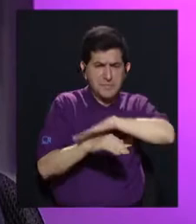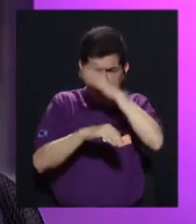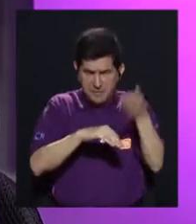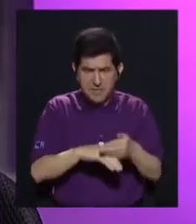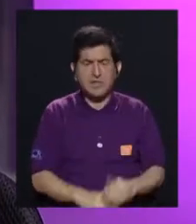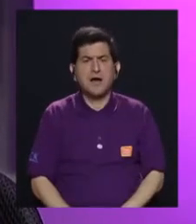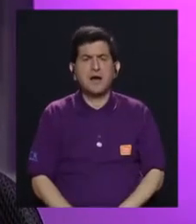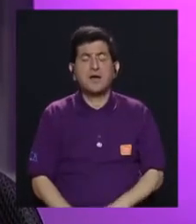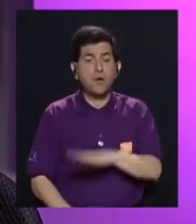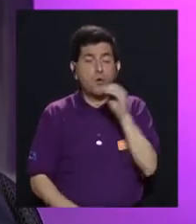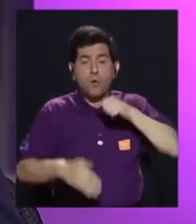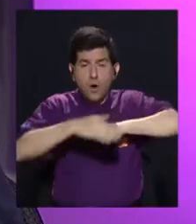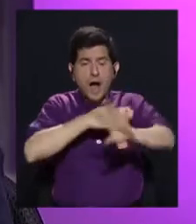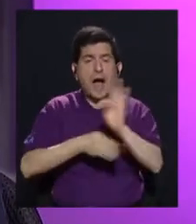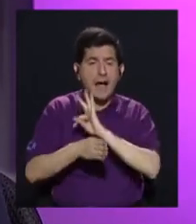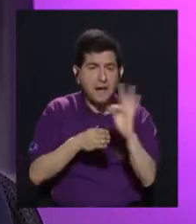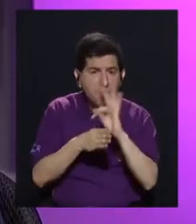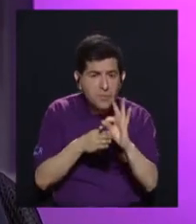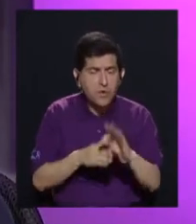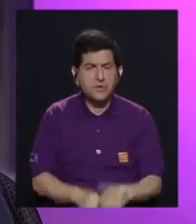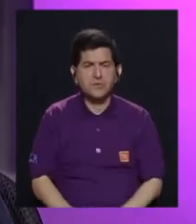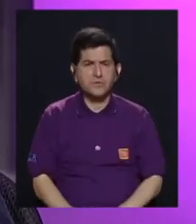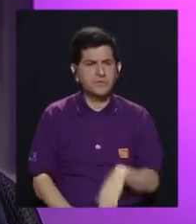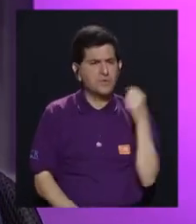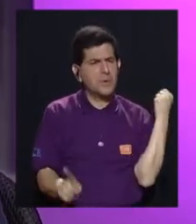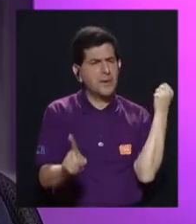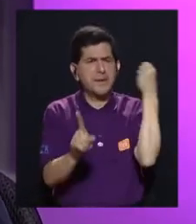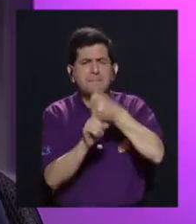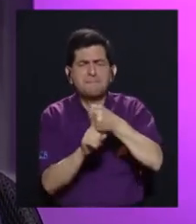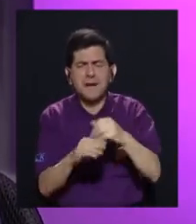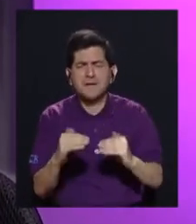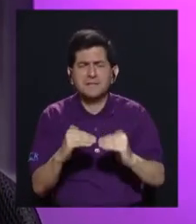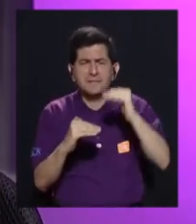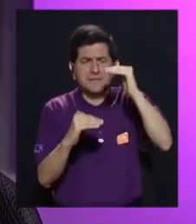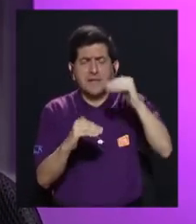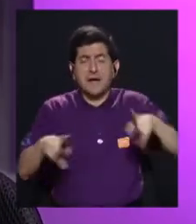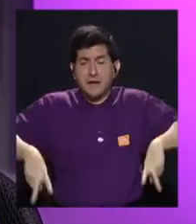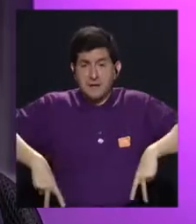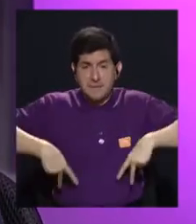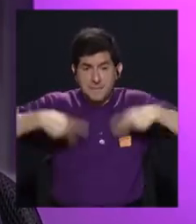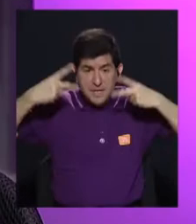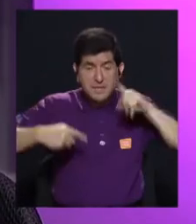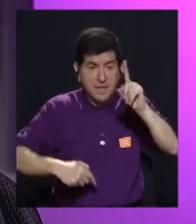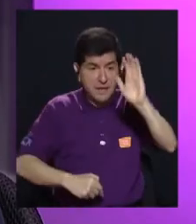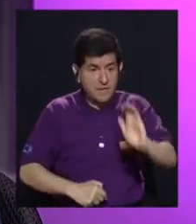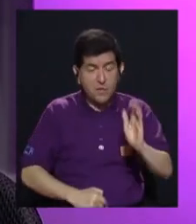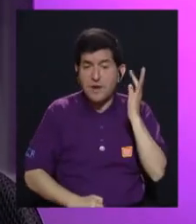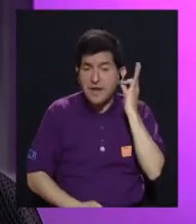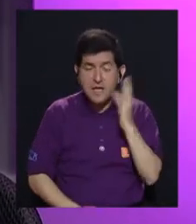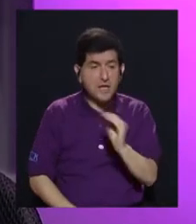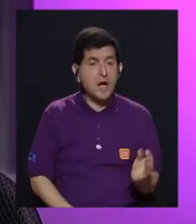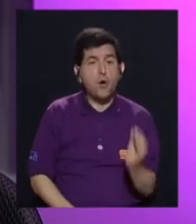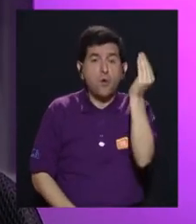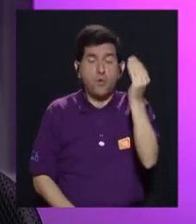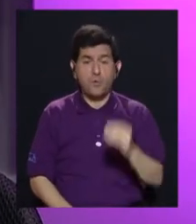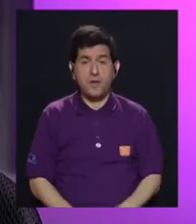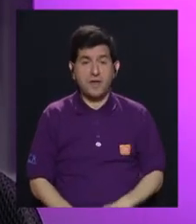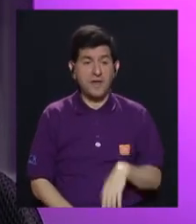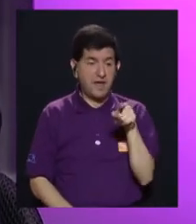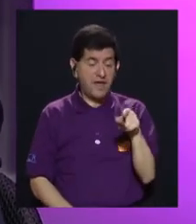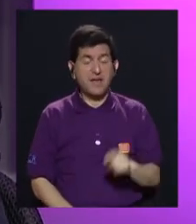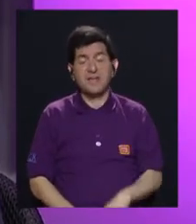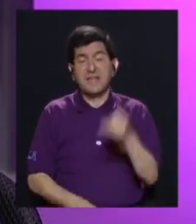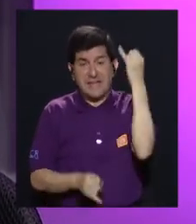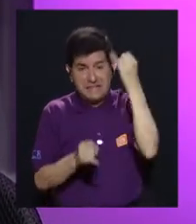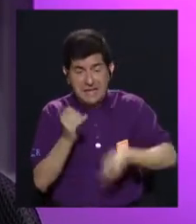acceso al aborto terapéutico es que que puede impactar más la vida de una niña o de una joven que tener que llevar a